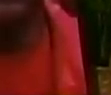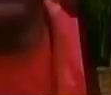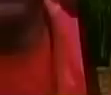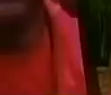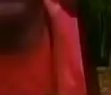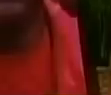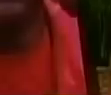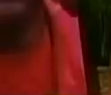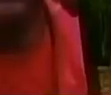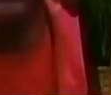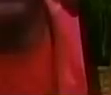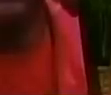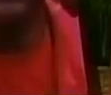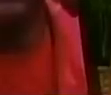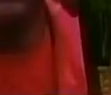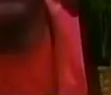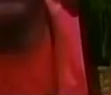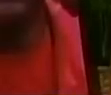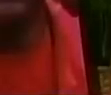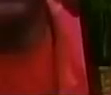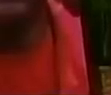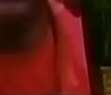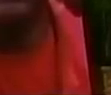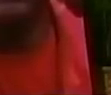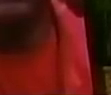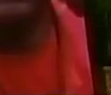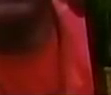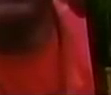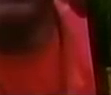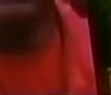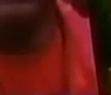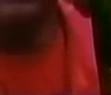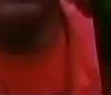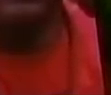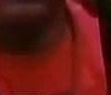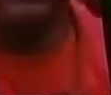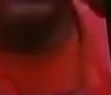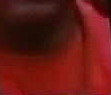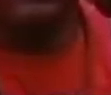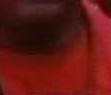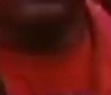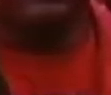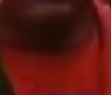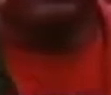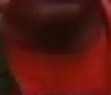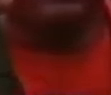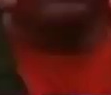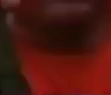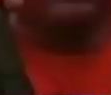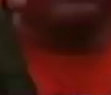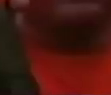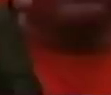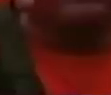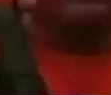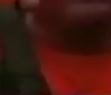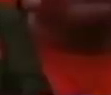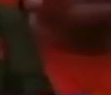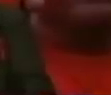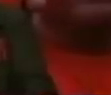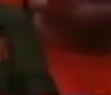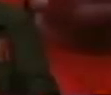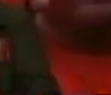vista, la vista de la patria, los ojos de la patria son su vanguardia. Y tenemos nosotros que